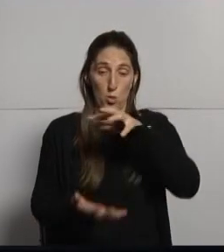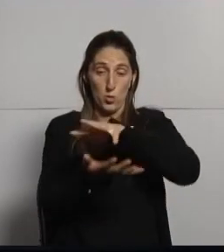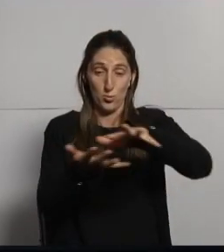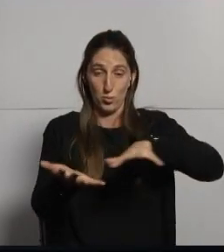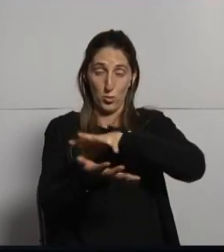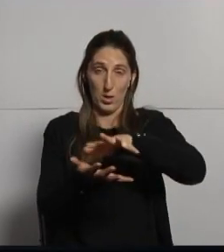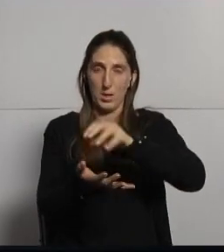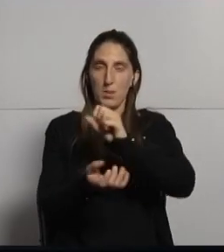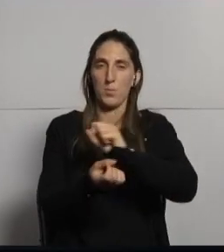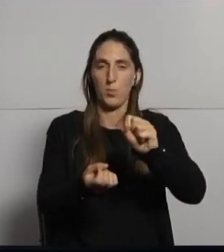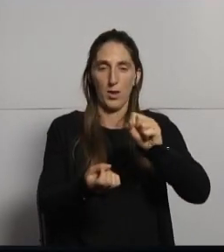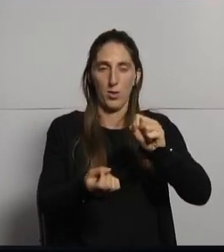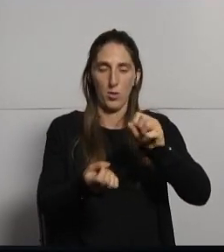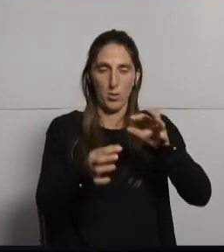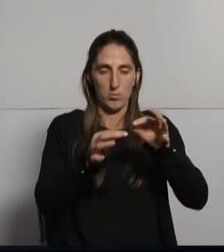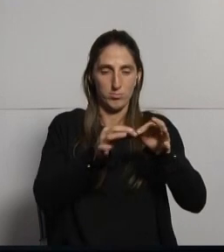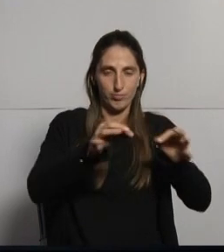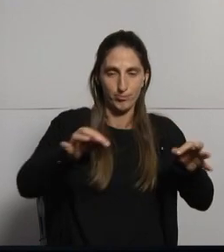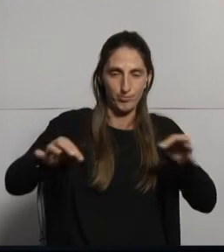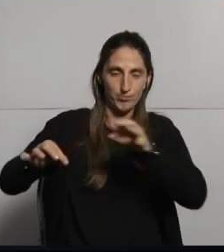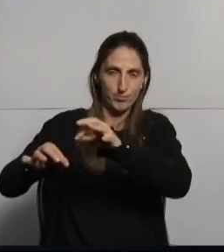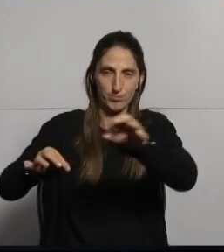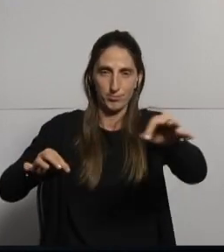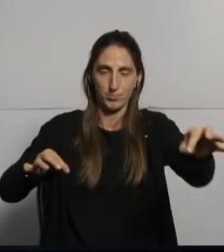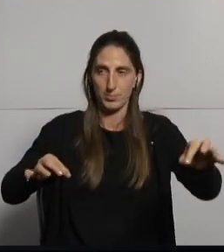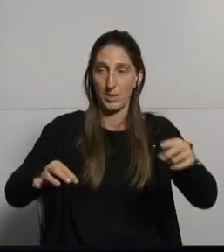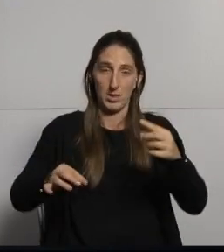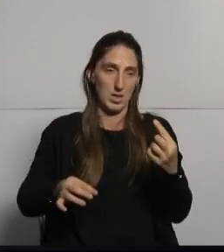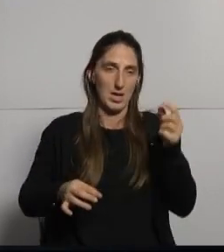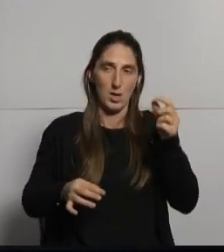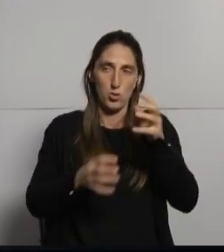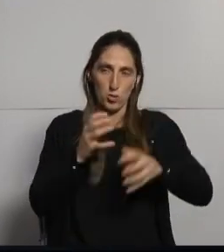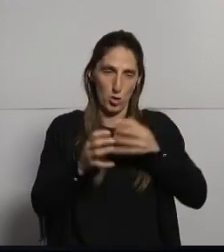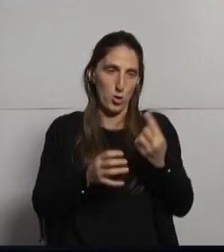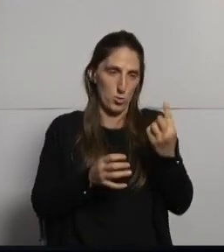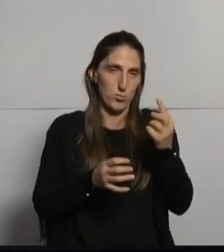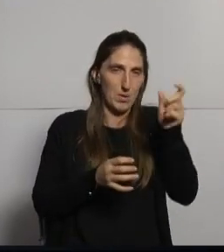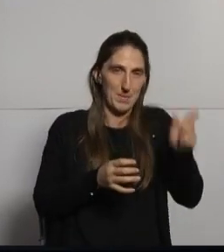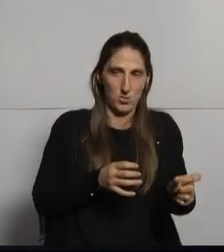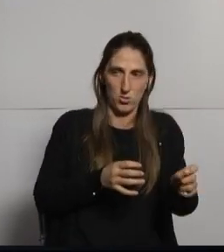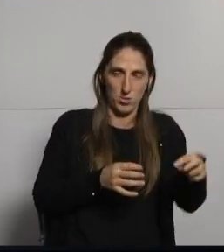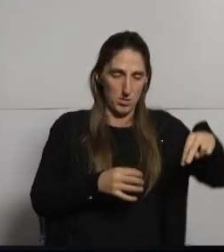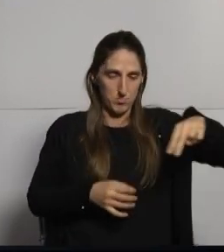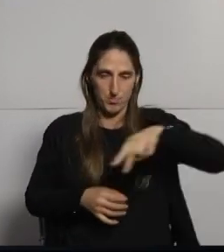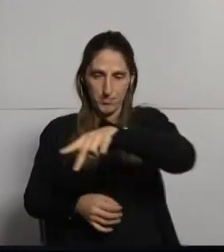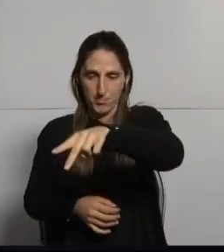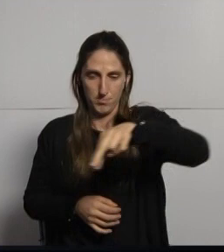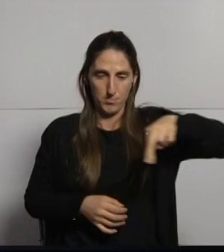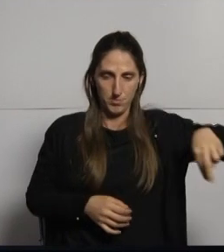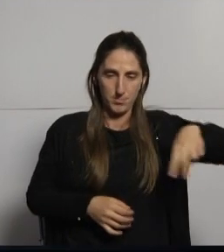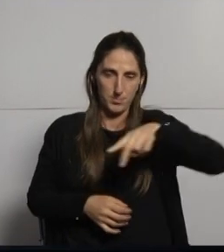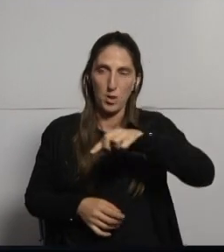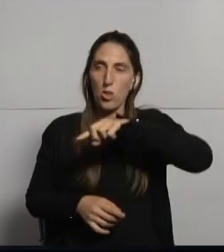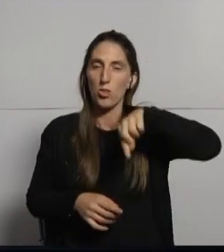yo puedo tracear en los movimientos que hicieron las personas. O sea, cada color sería una persona que se movió en diferentes direcciones, por